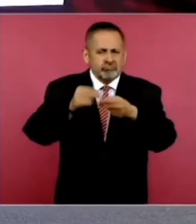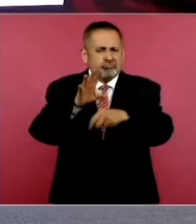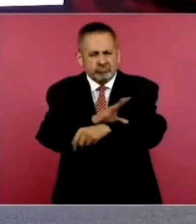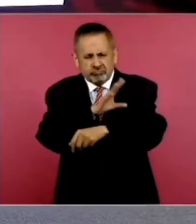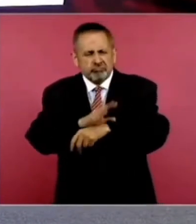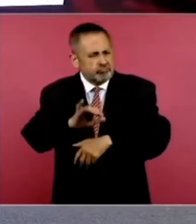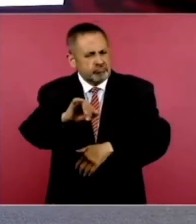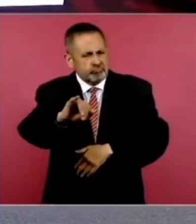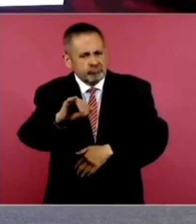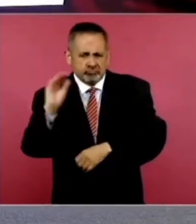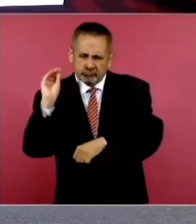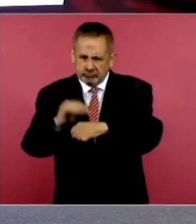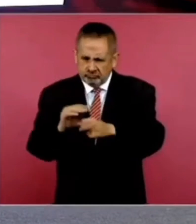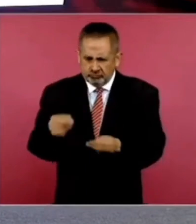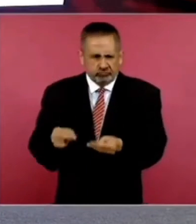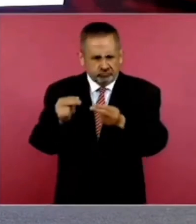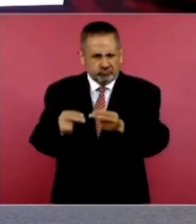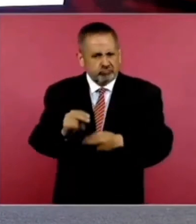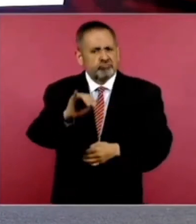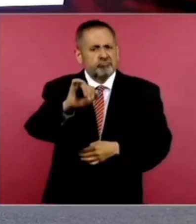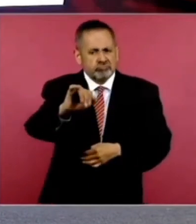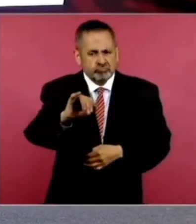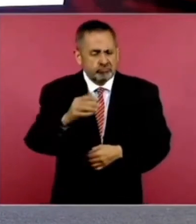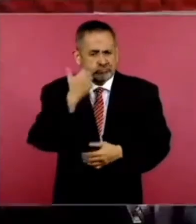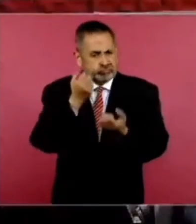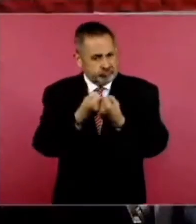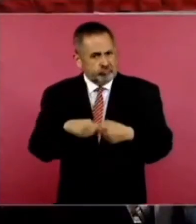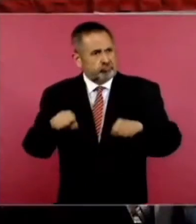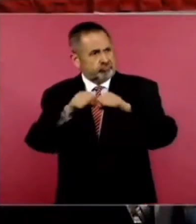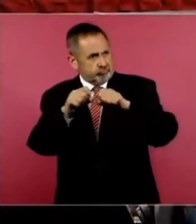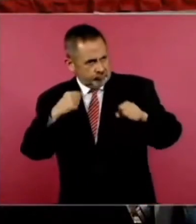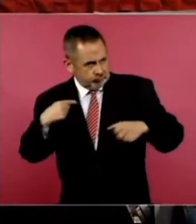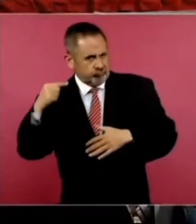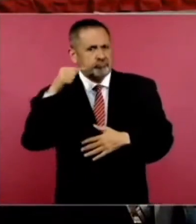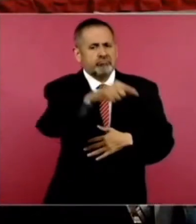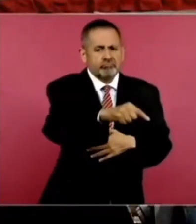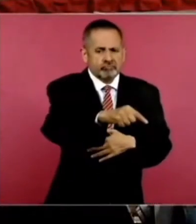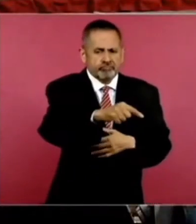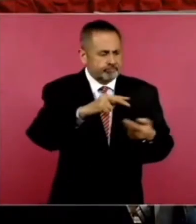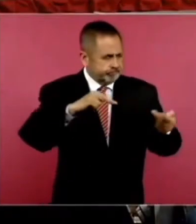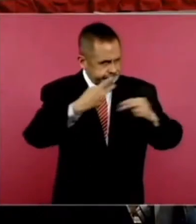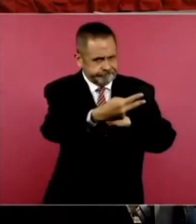eléctrica, por si quieren un socio extranjero.